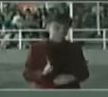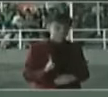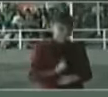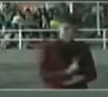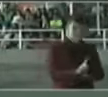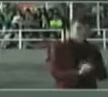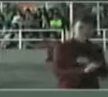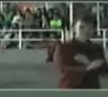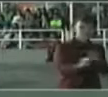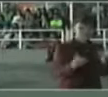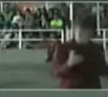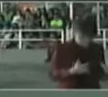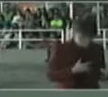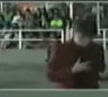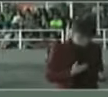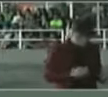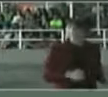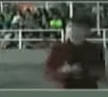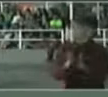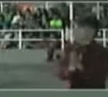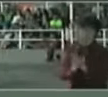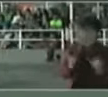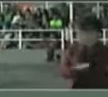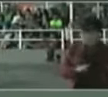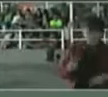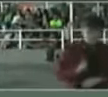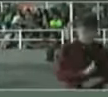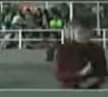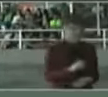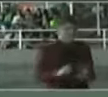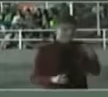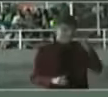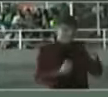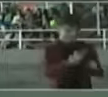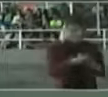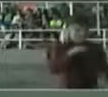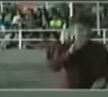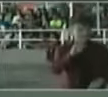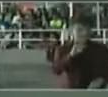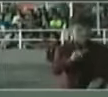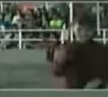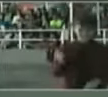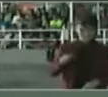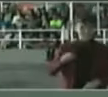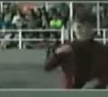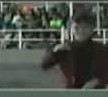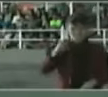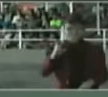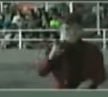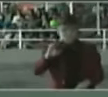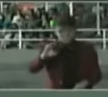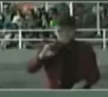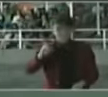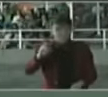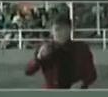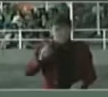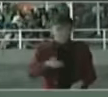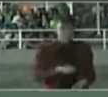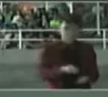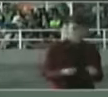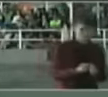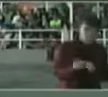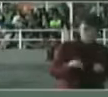que añoraban verle. Apareció a María, apareció a Pedro, a los que iban camino a Emaús,